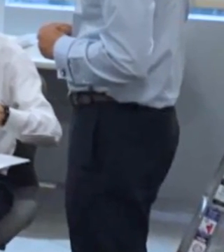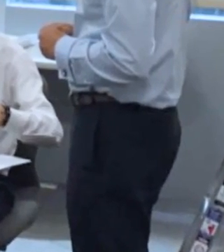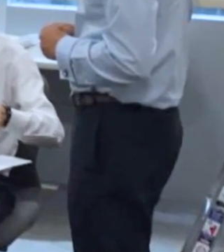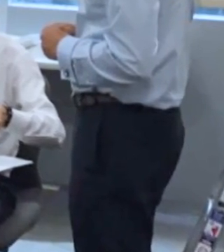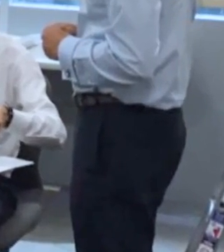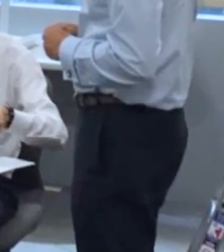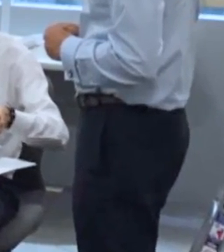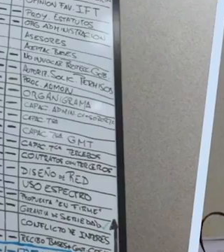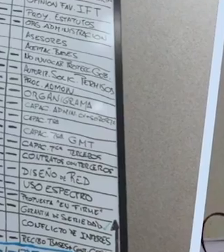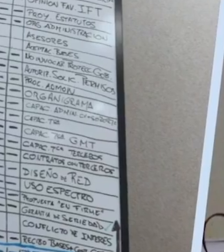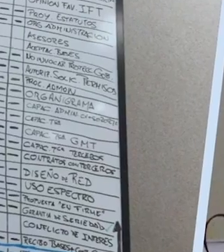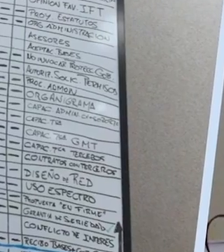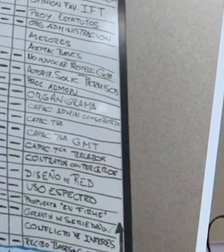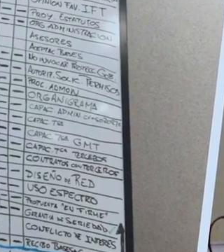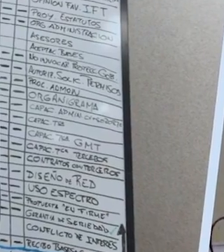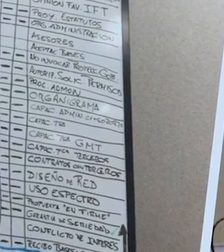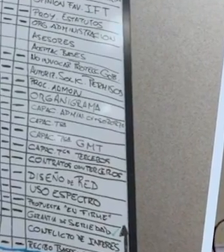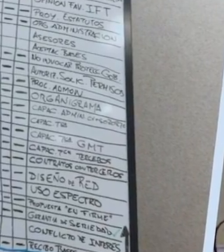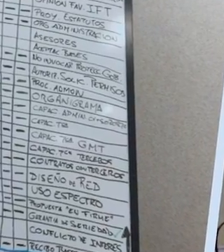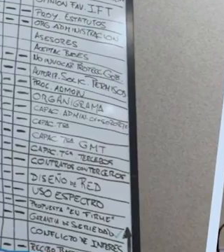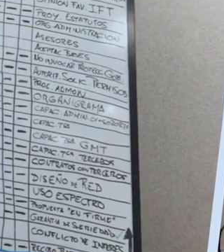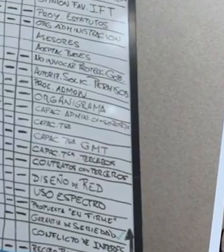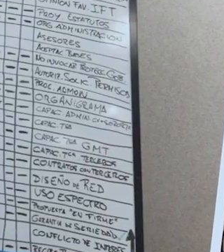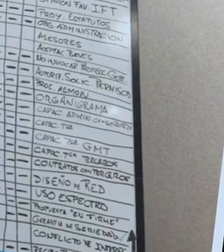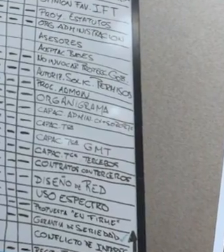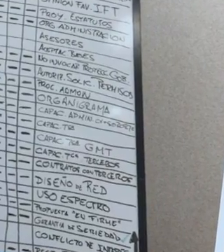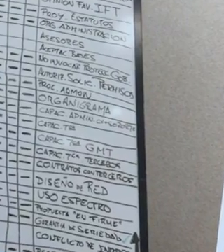situación financiera